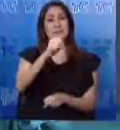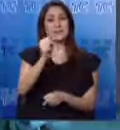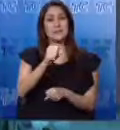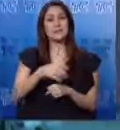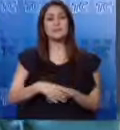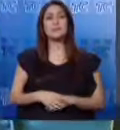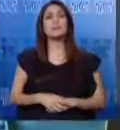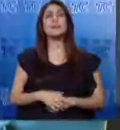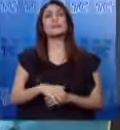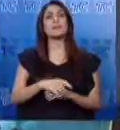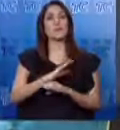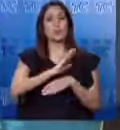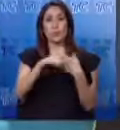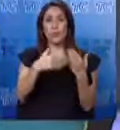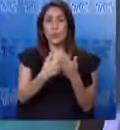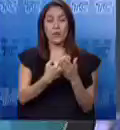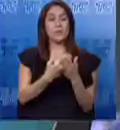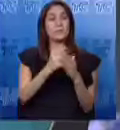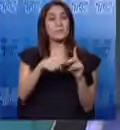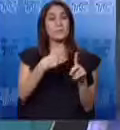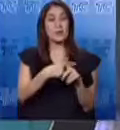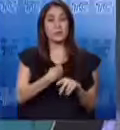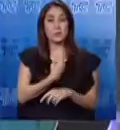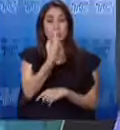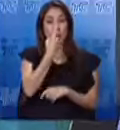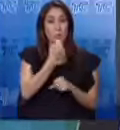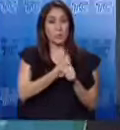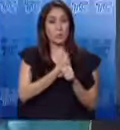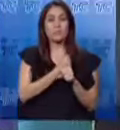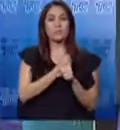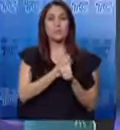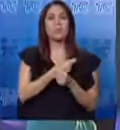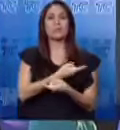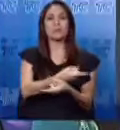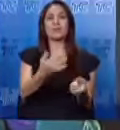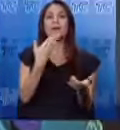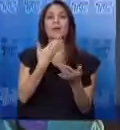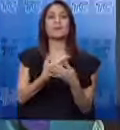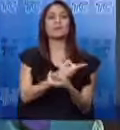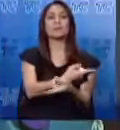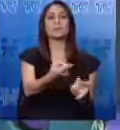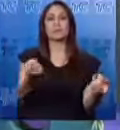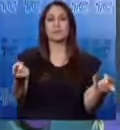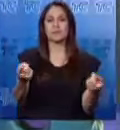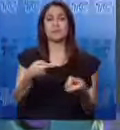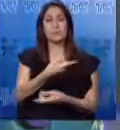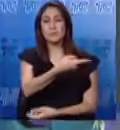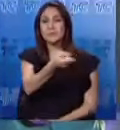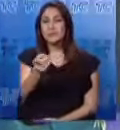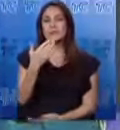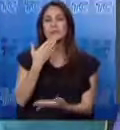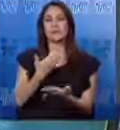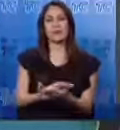mucho, y no lo hemos hecho solo, lo hemos hecho con ustedes,